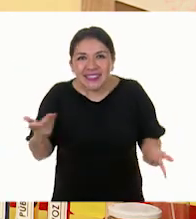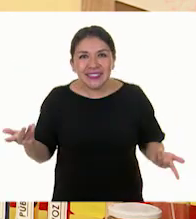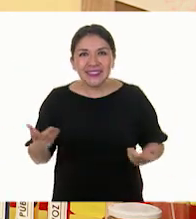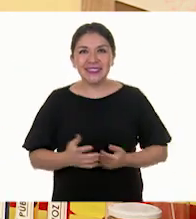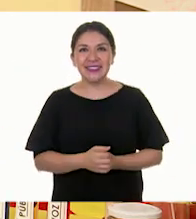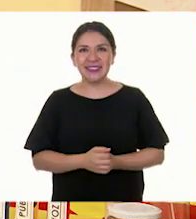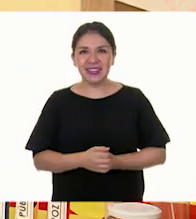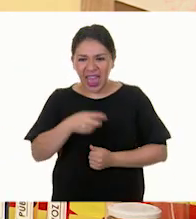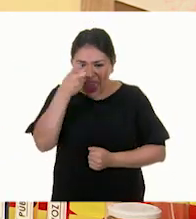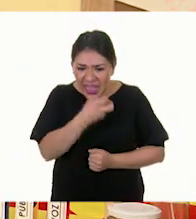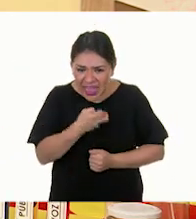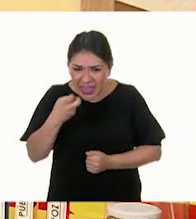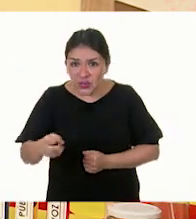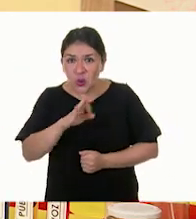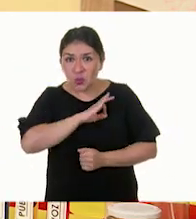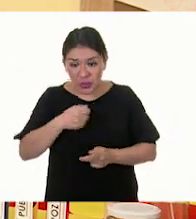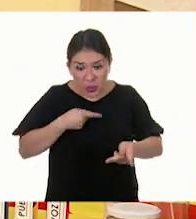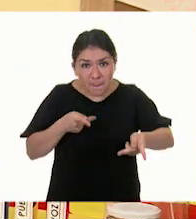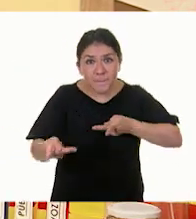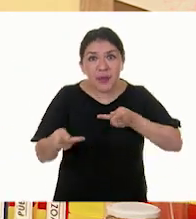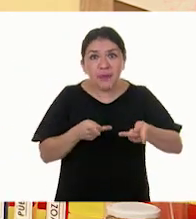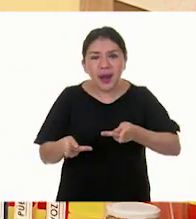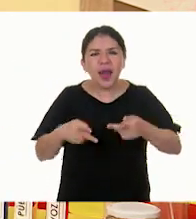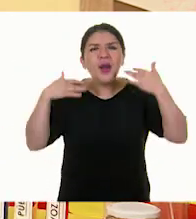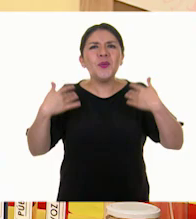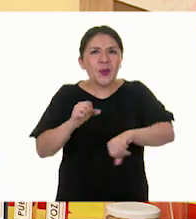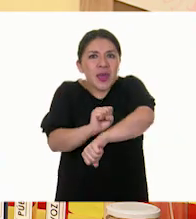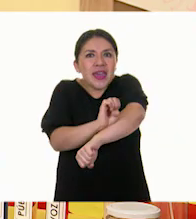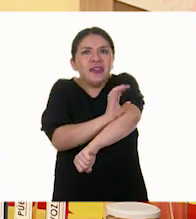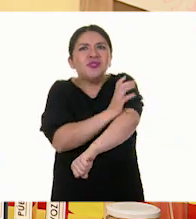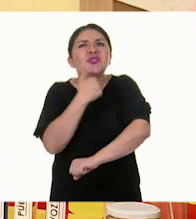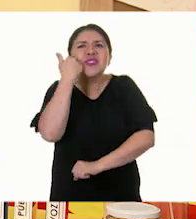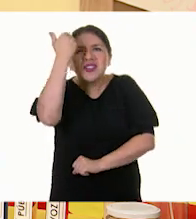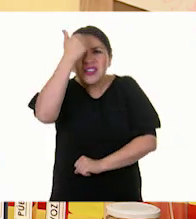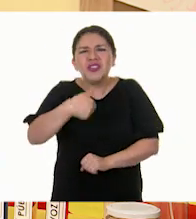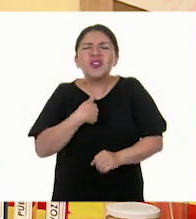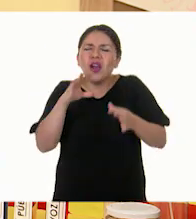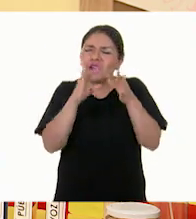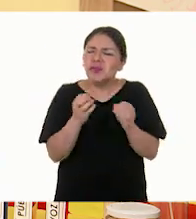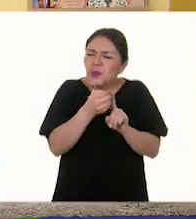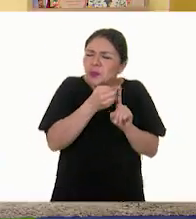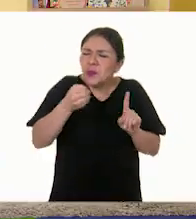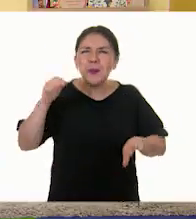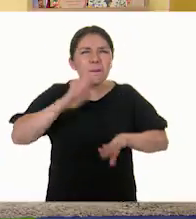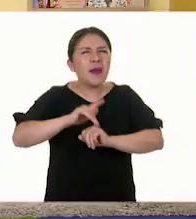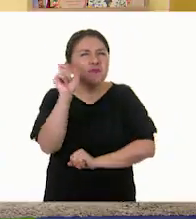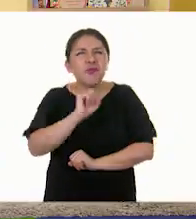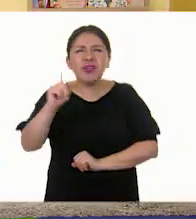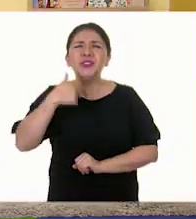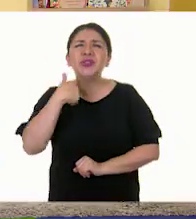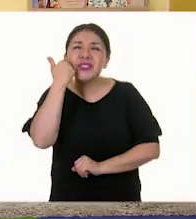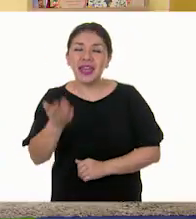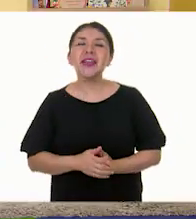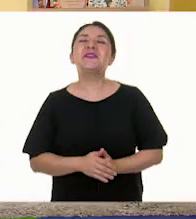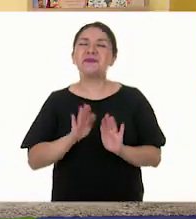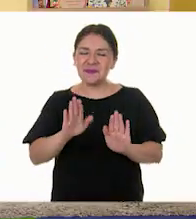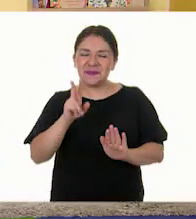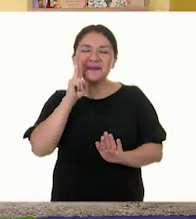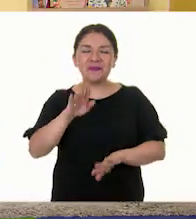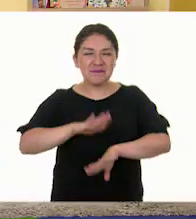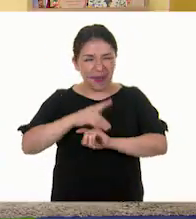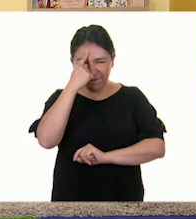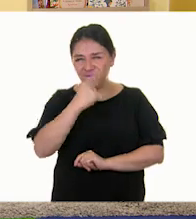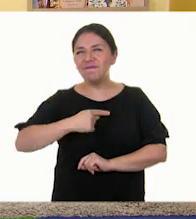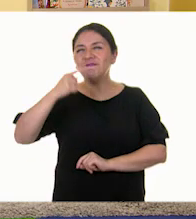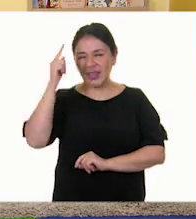¡Wow! ¿Con esto lo vamos a preparar? ¡Ay, qué emoción, Lili! Quiero ser una excelente narradora. Verás que es más fácil de lo